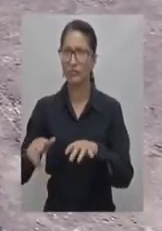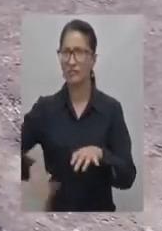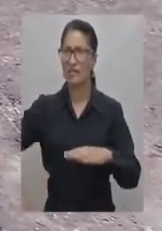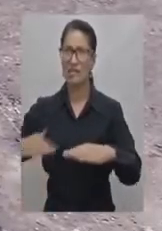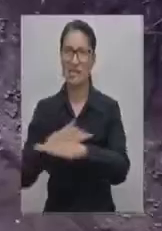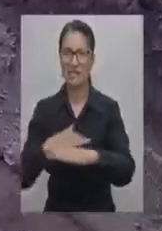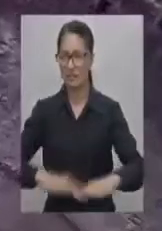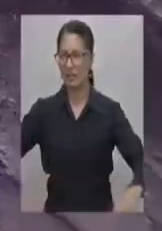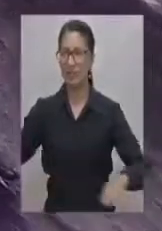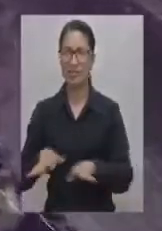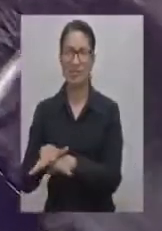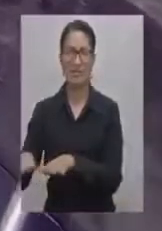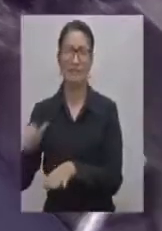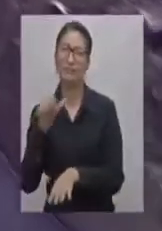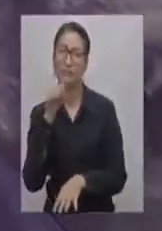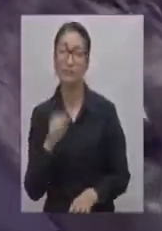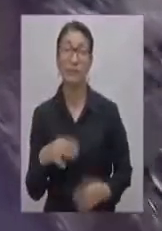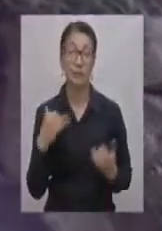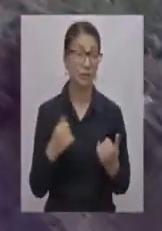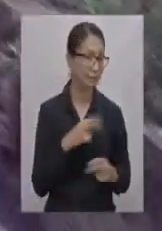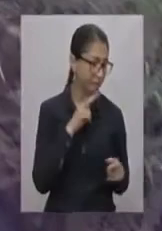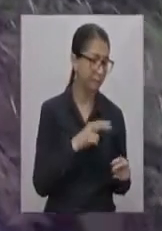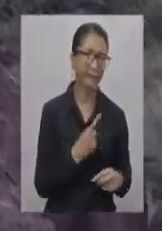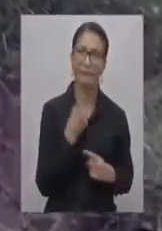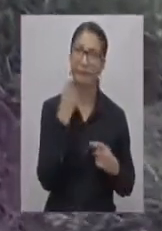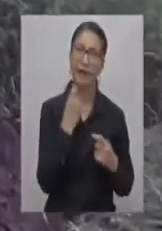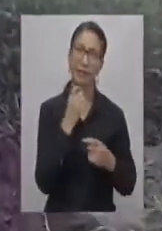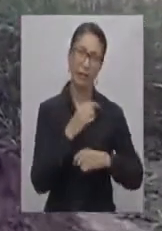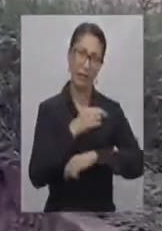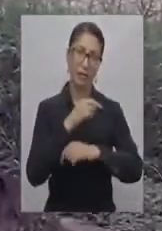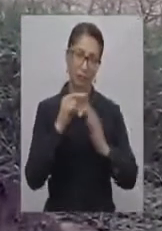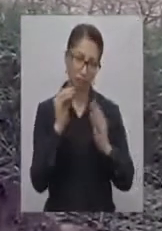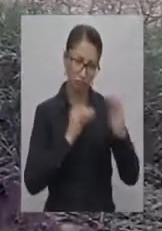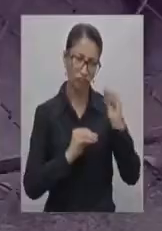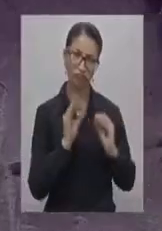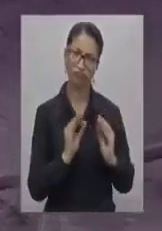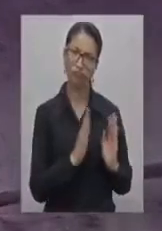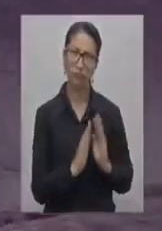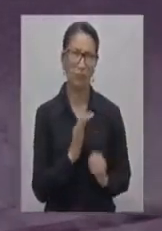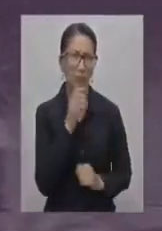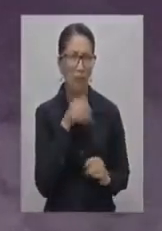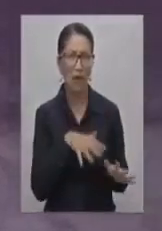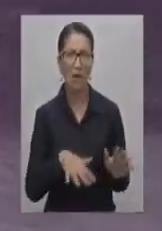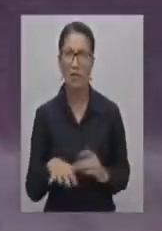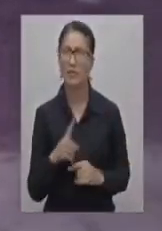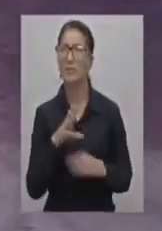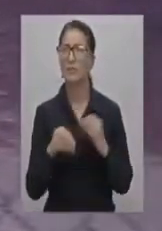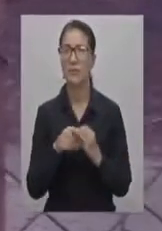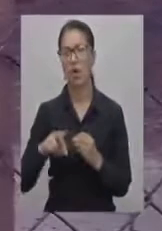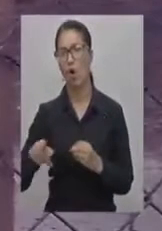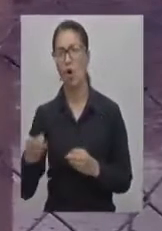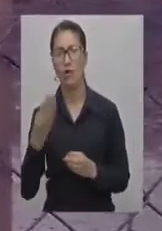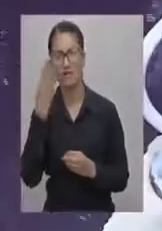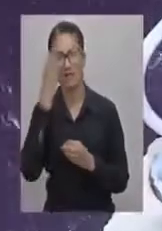las calles. Estas obras no se ejecutaron de acuerdo con las especificaciones técnicas del caso. Se instalaron unos de fibra de vidrio